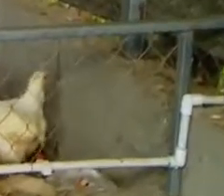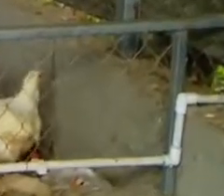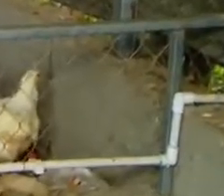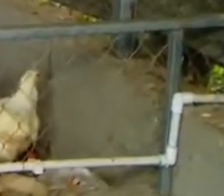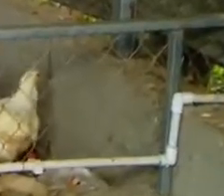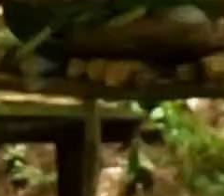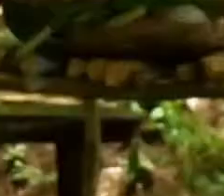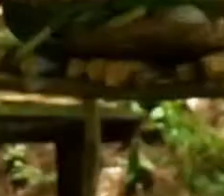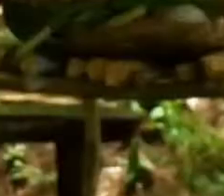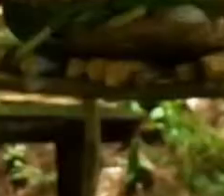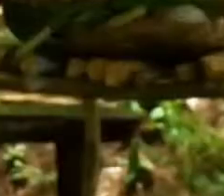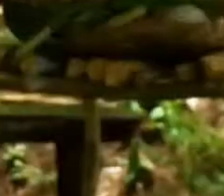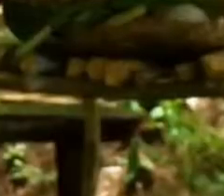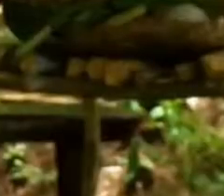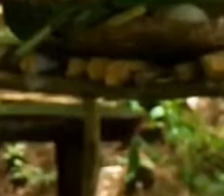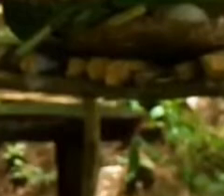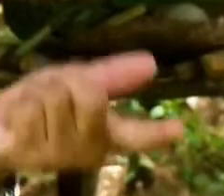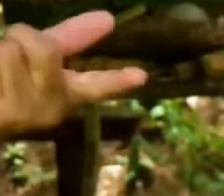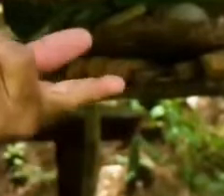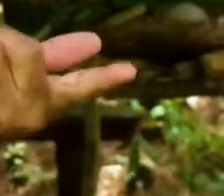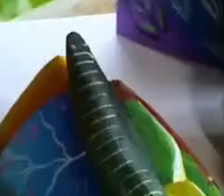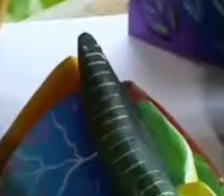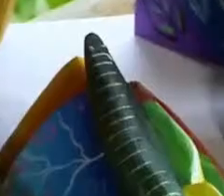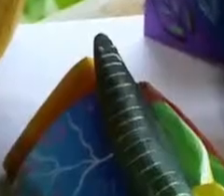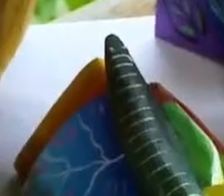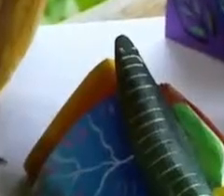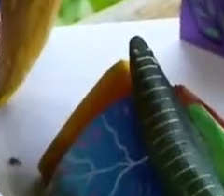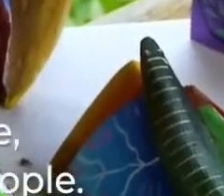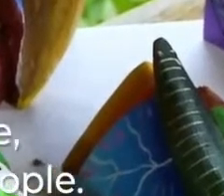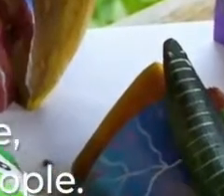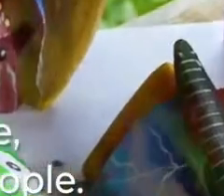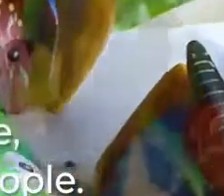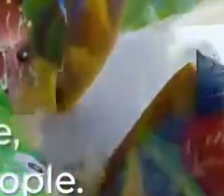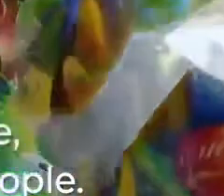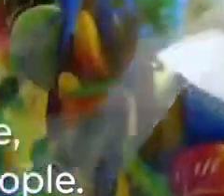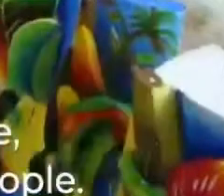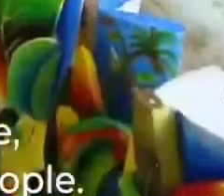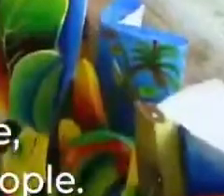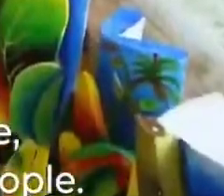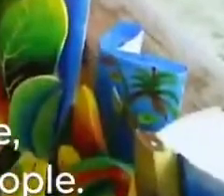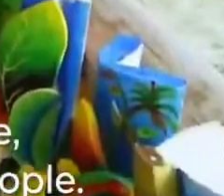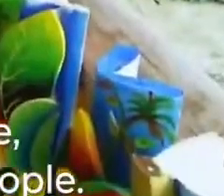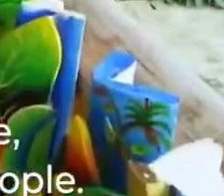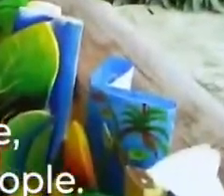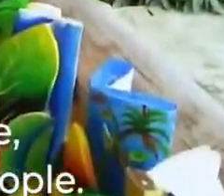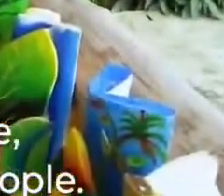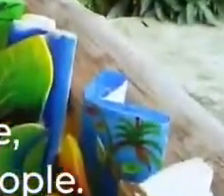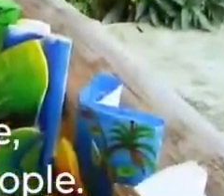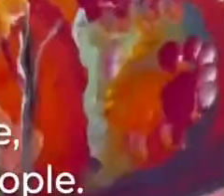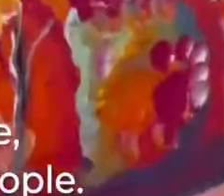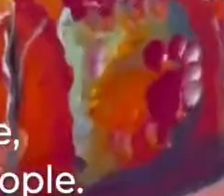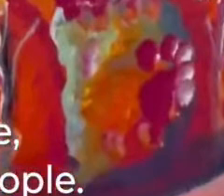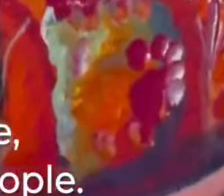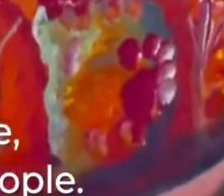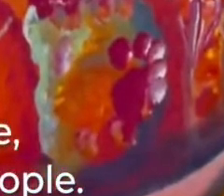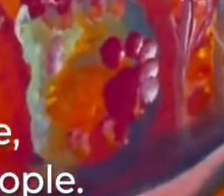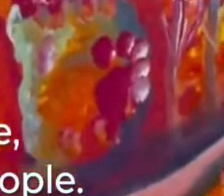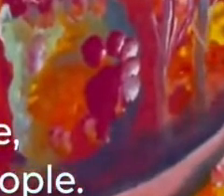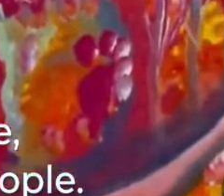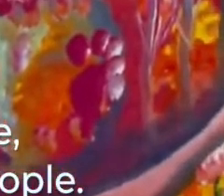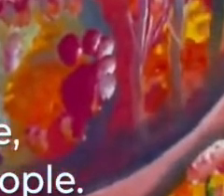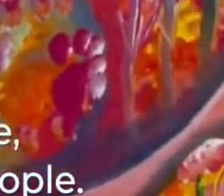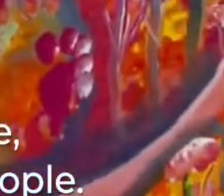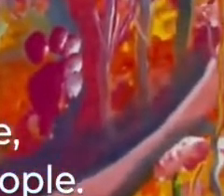Si yo no tengo pejibaye, se lo compramos a otra persona. La artesanía y todo lo que se vende aquí